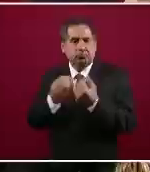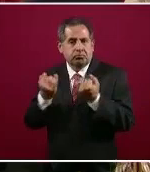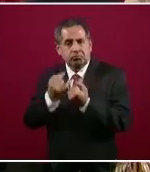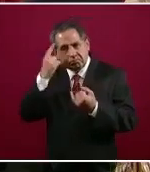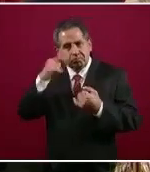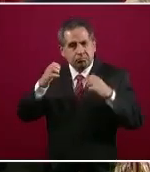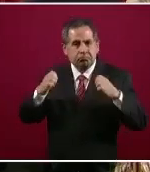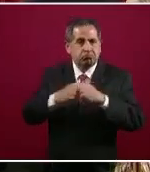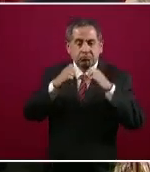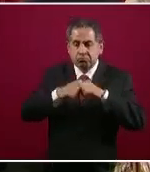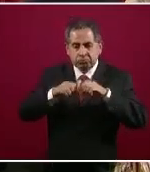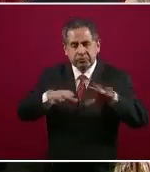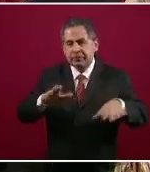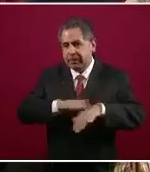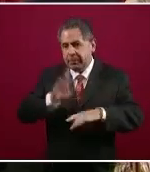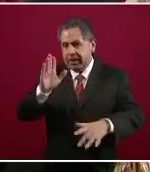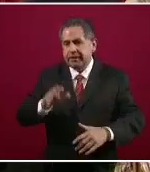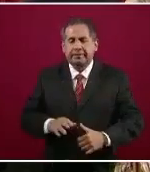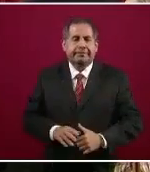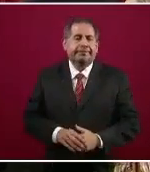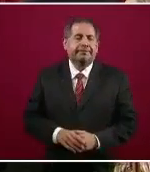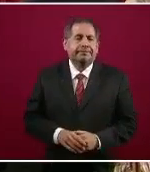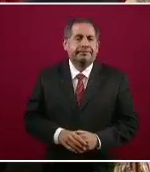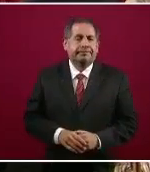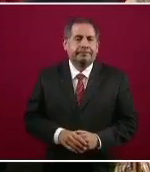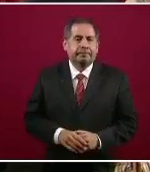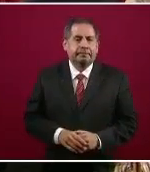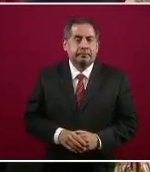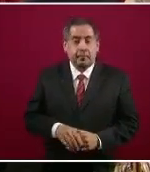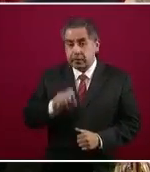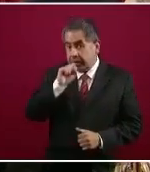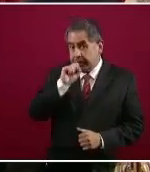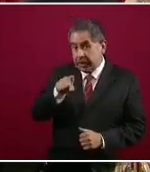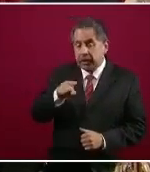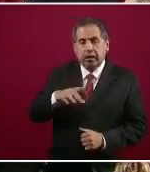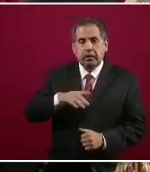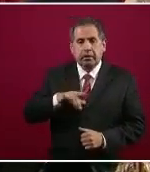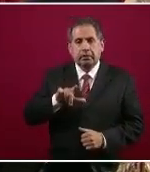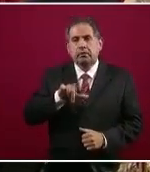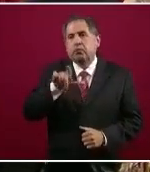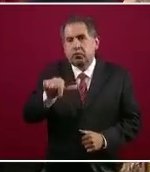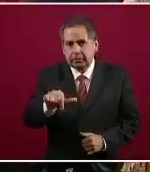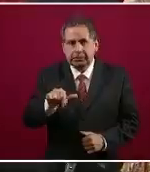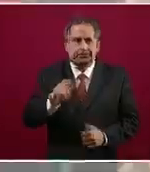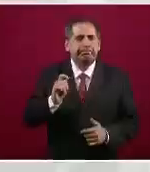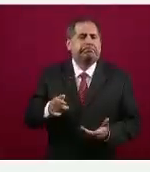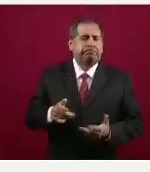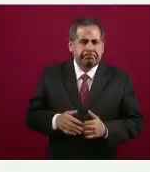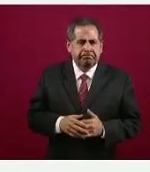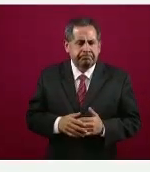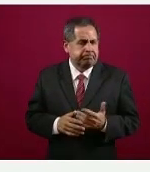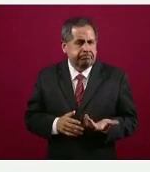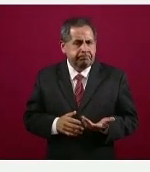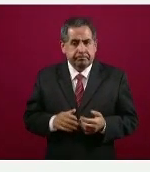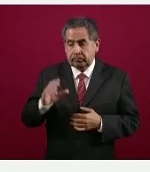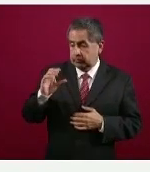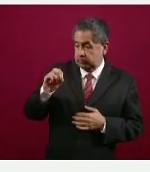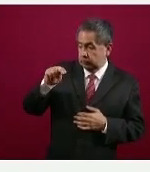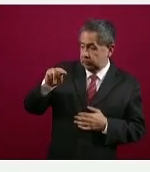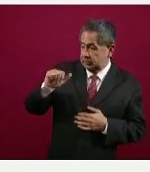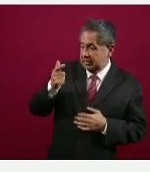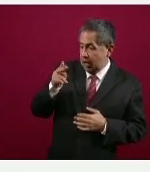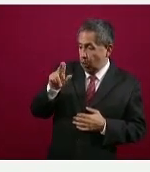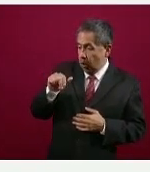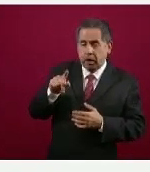favor. Después, también existe un trabajo de después. Por un lado, la CONAGUA es un